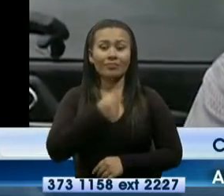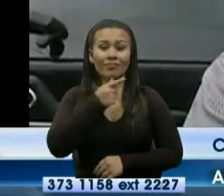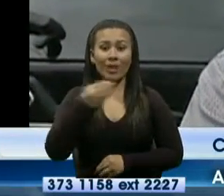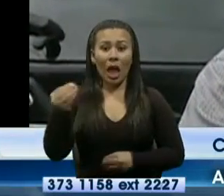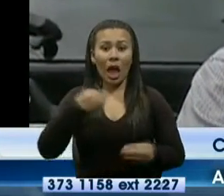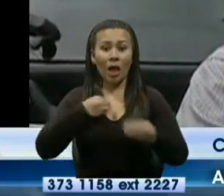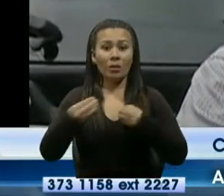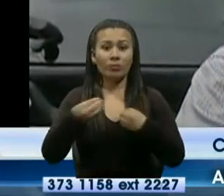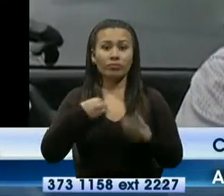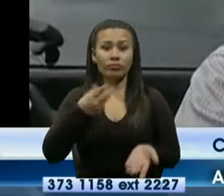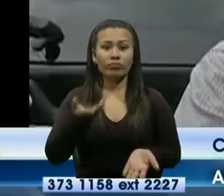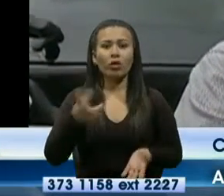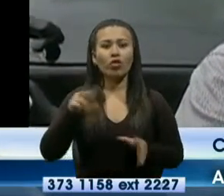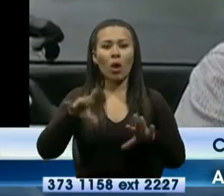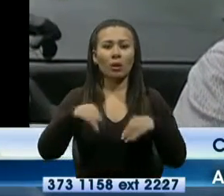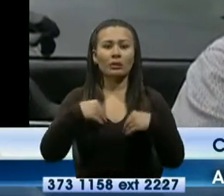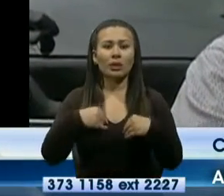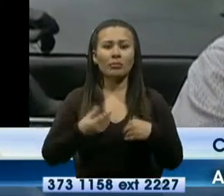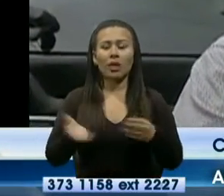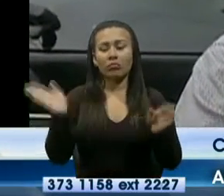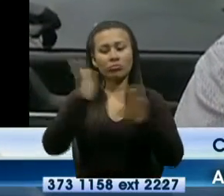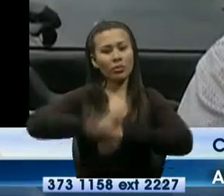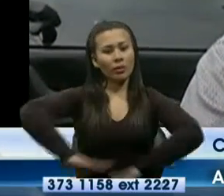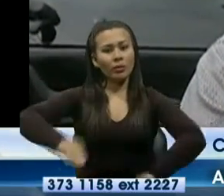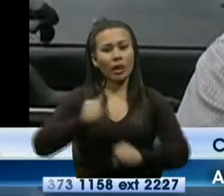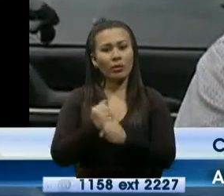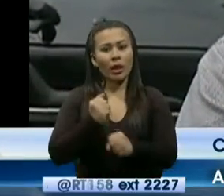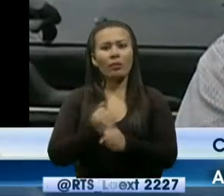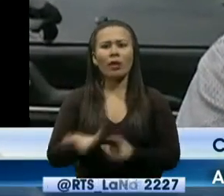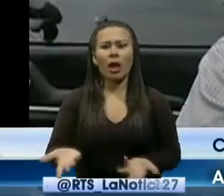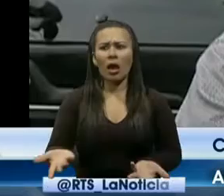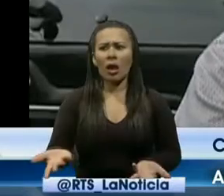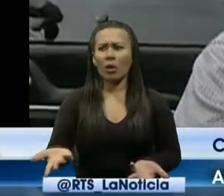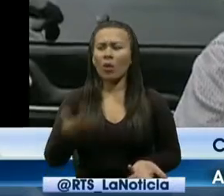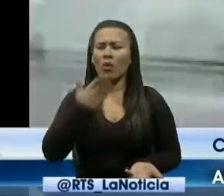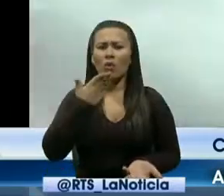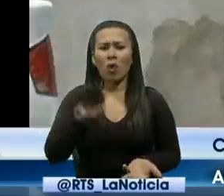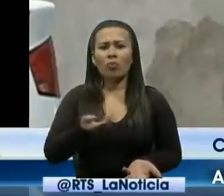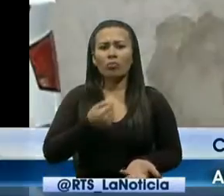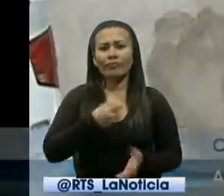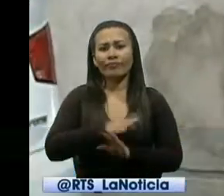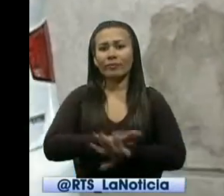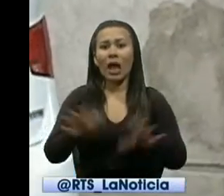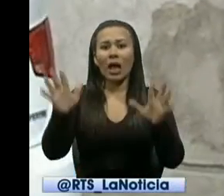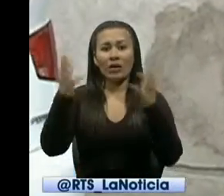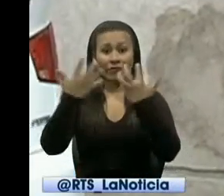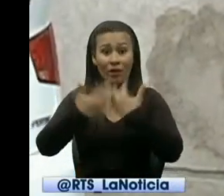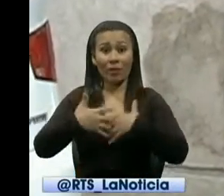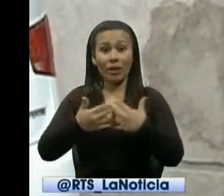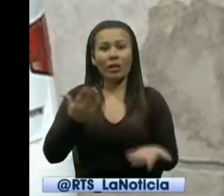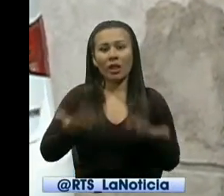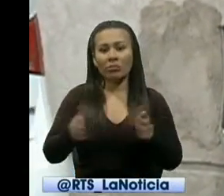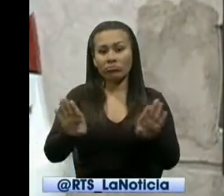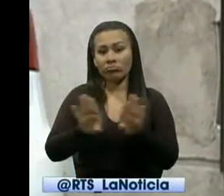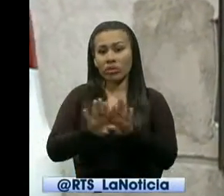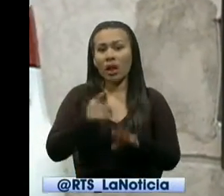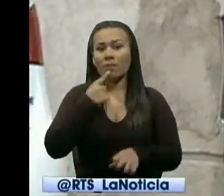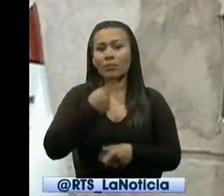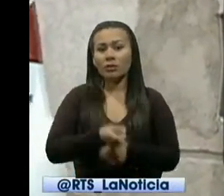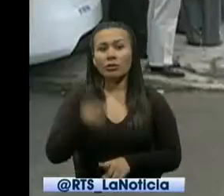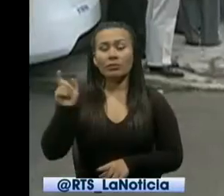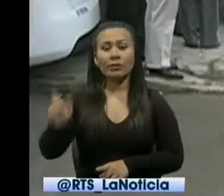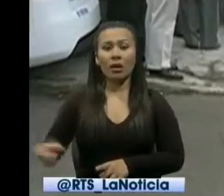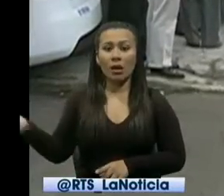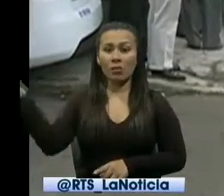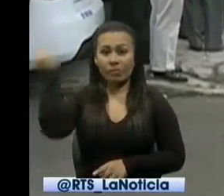juicios de trabajo, pero que igual eran subsanables en el tiempo. En medio de la sorpresa y el desconsuelo de sus